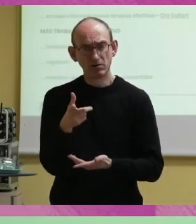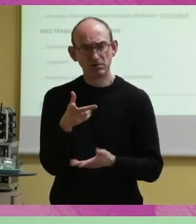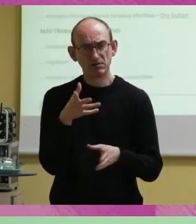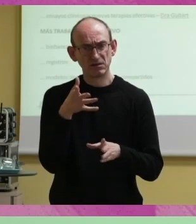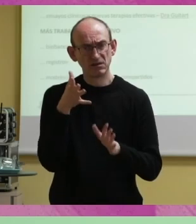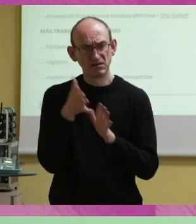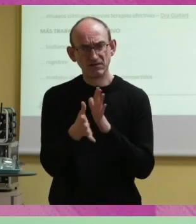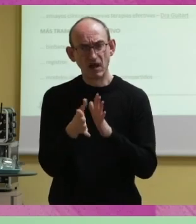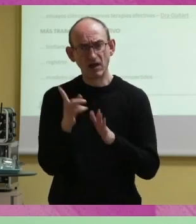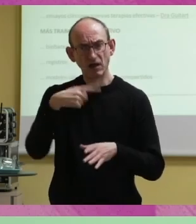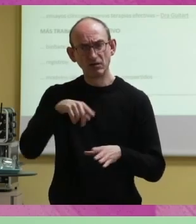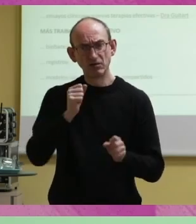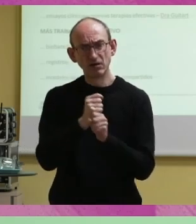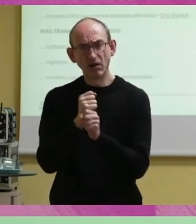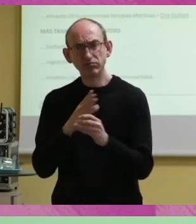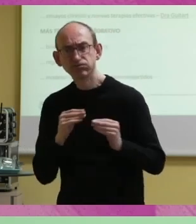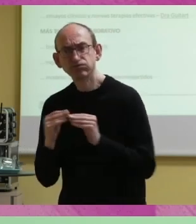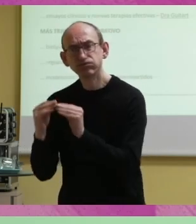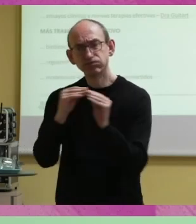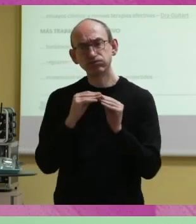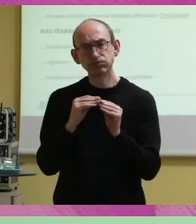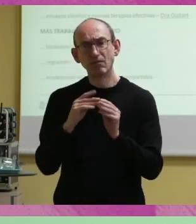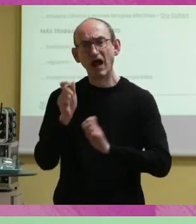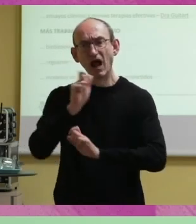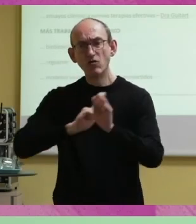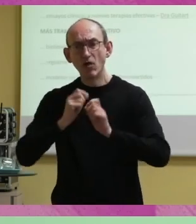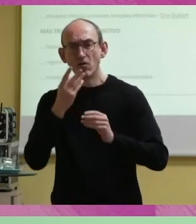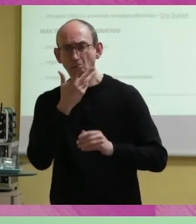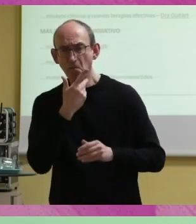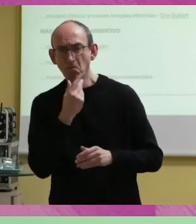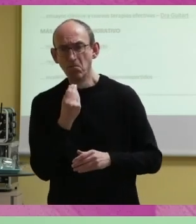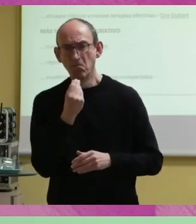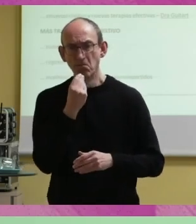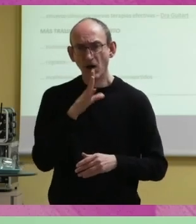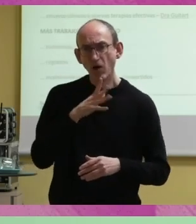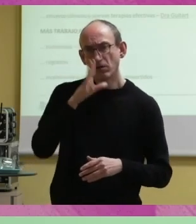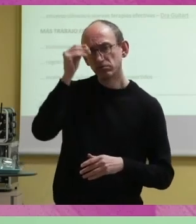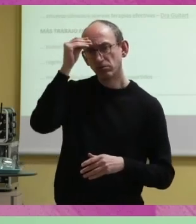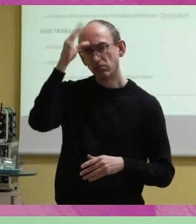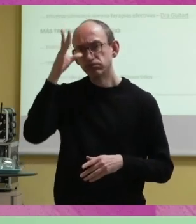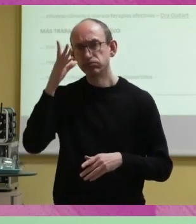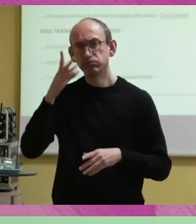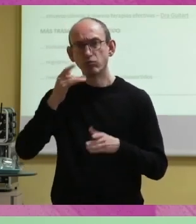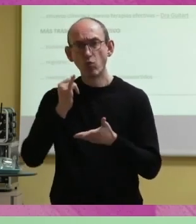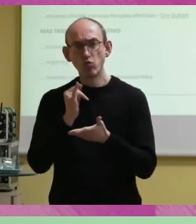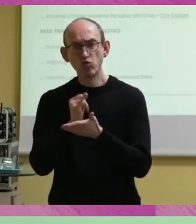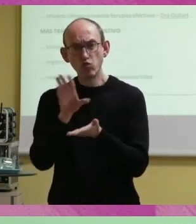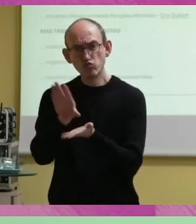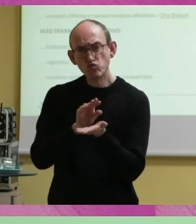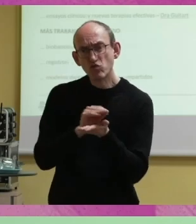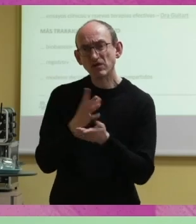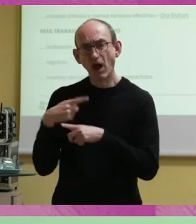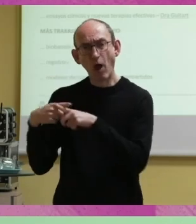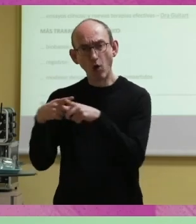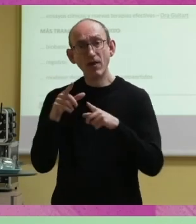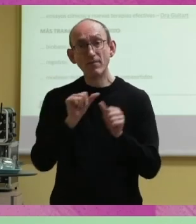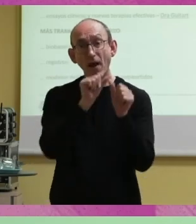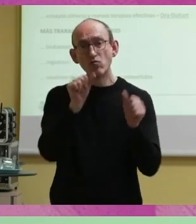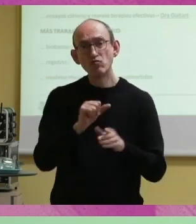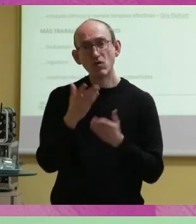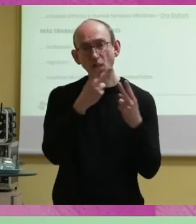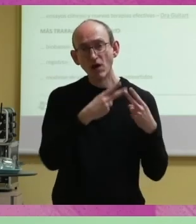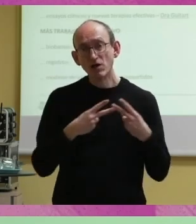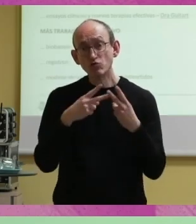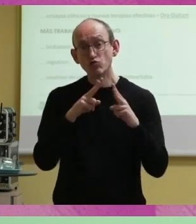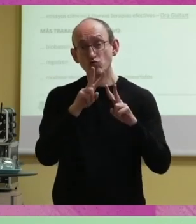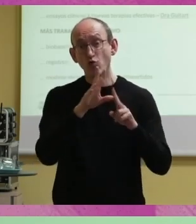conjunto para entender mejor estas entidades, ¿no? Compartamos conocimientos, muestras, etc. También compartamos estos modelos de estudio o